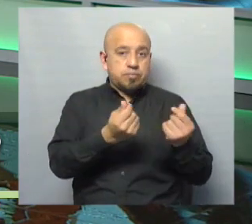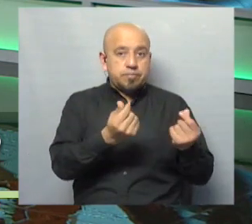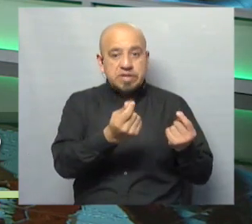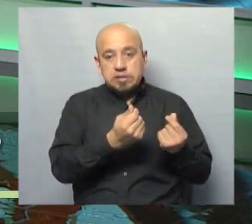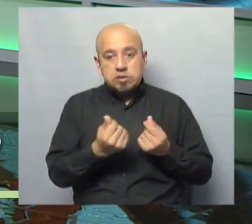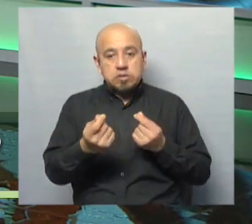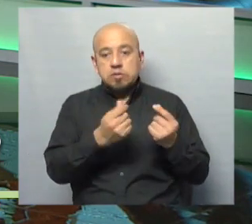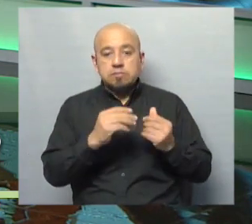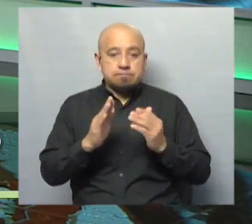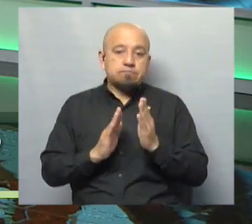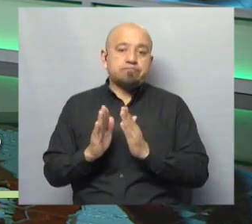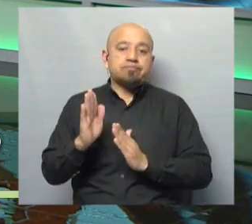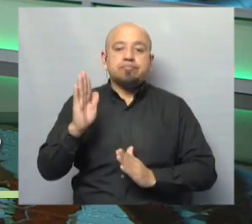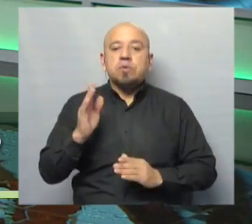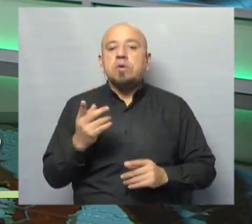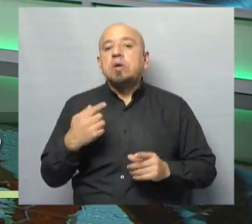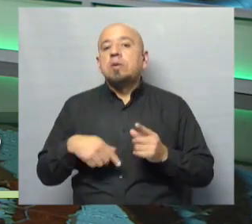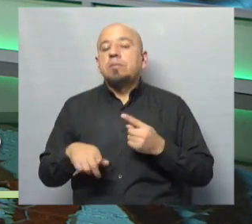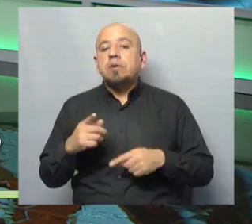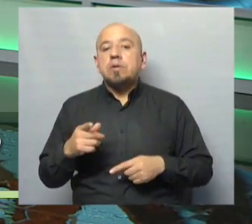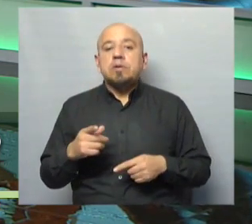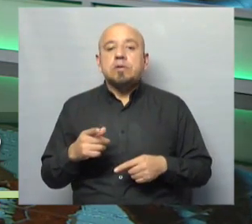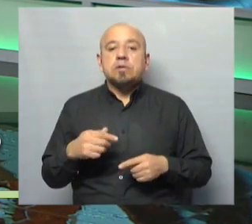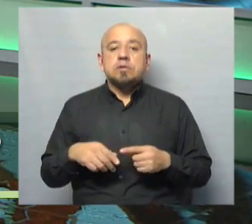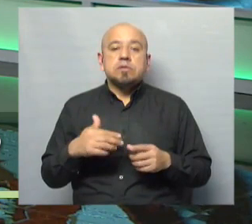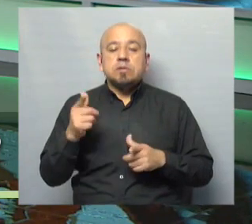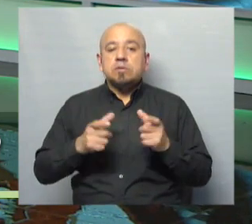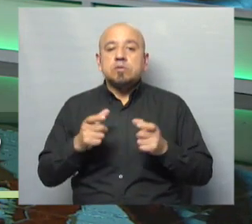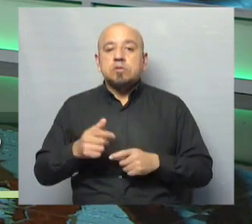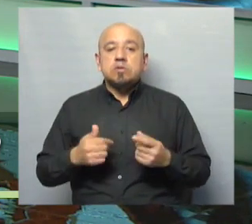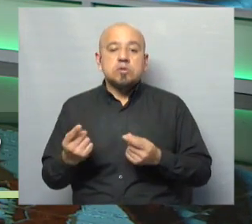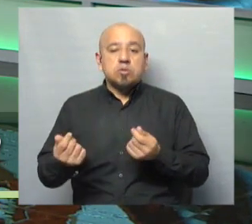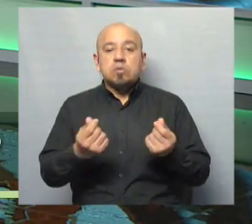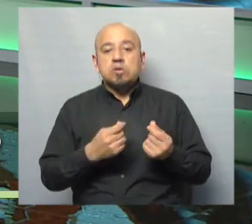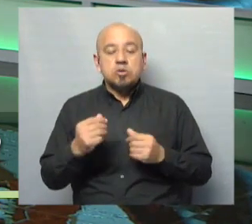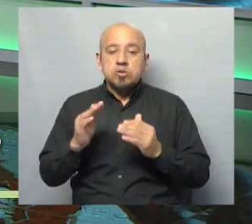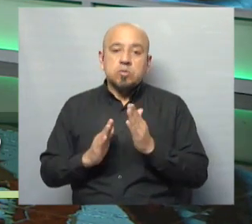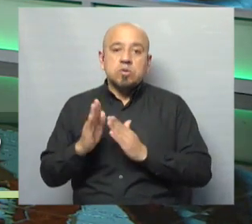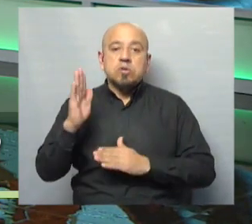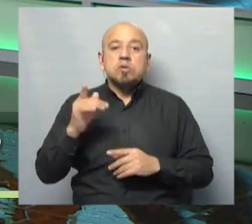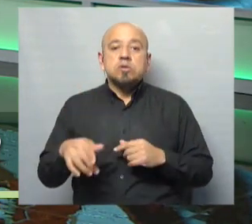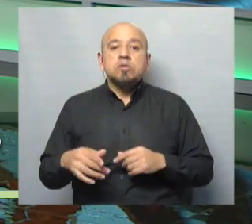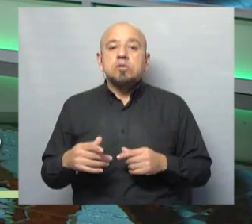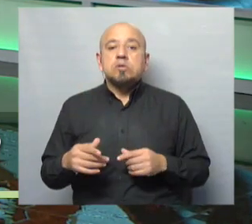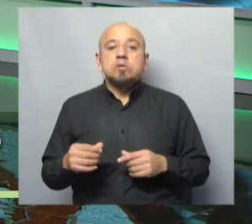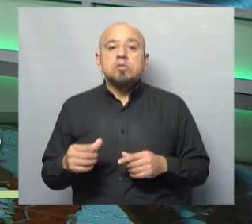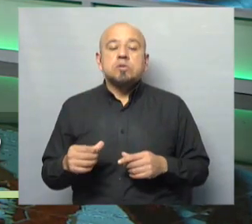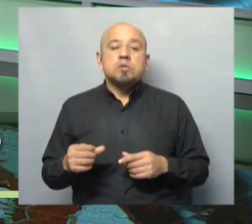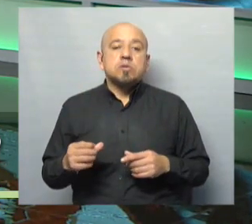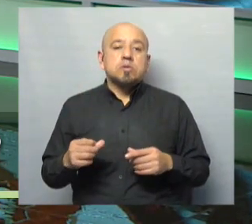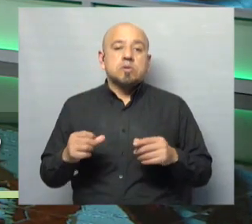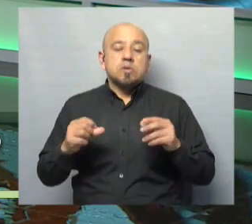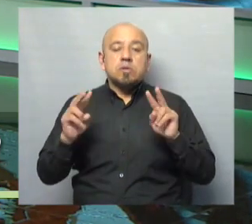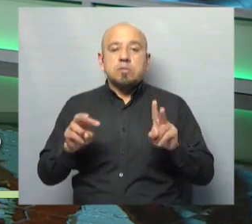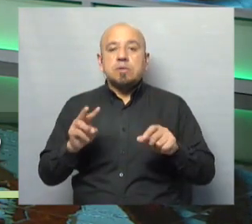cuestiones internacionales pero el foco para acá para la población es los precios aumentan por lo tanto donde responde y el tema de la